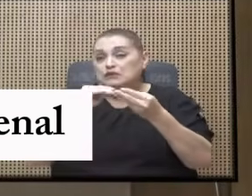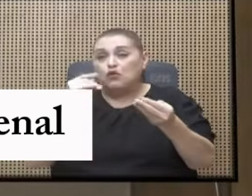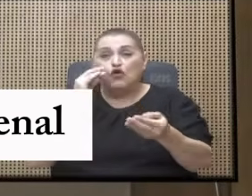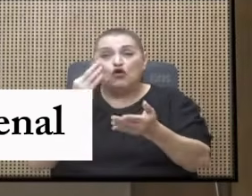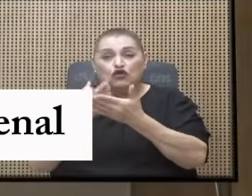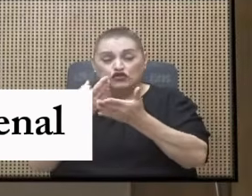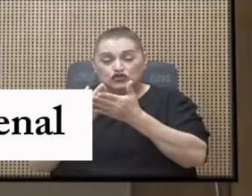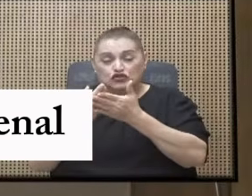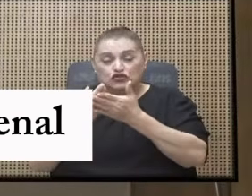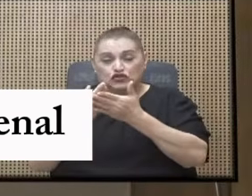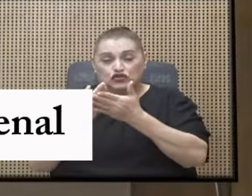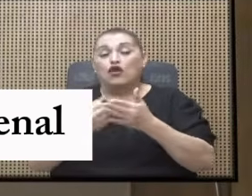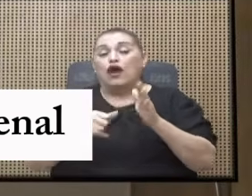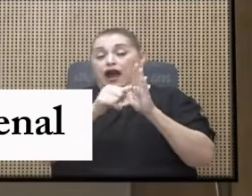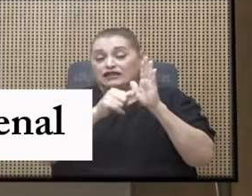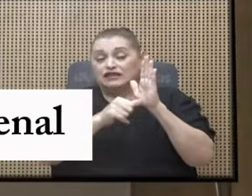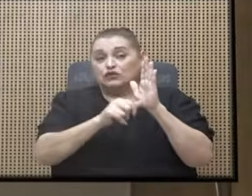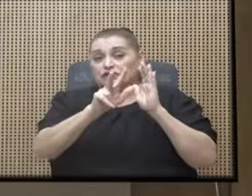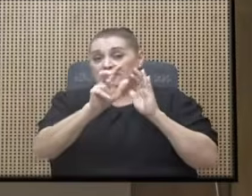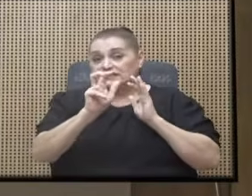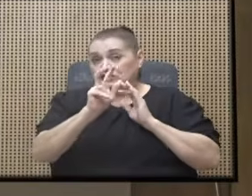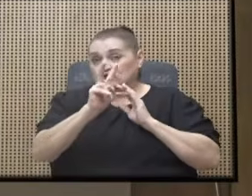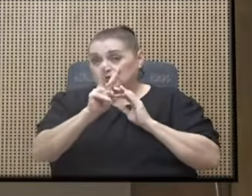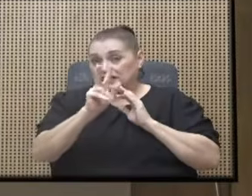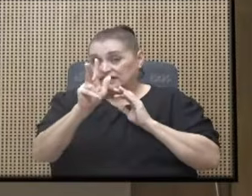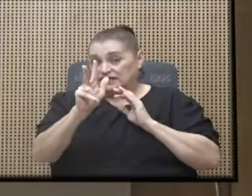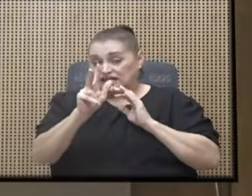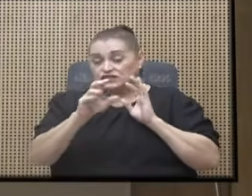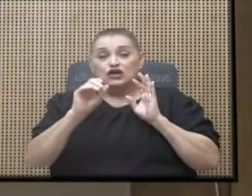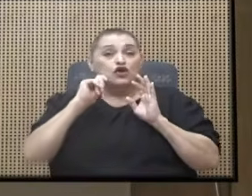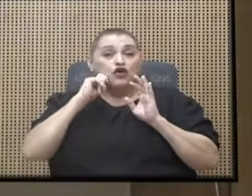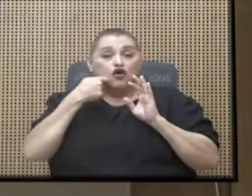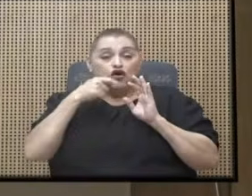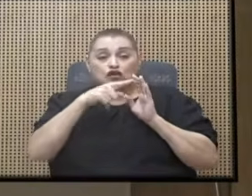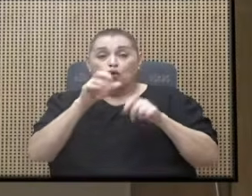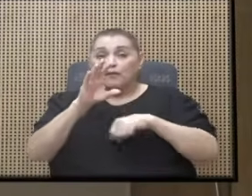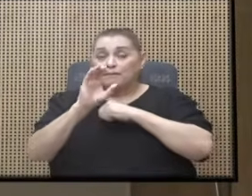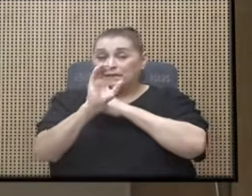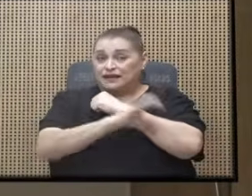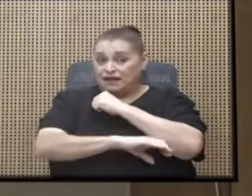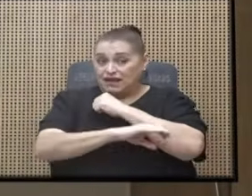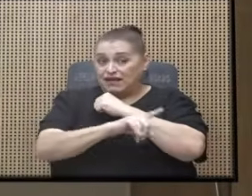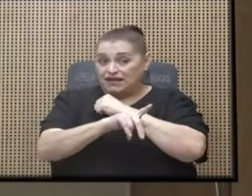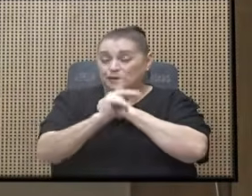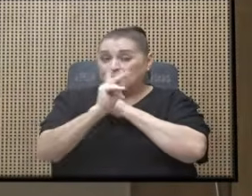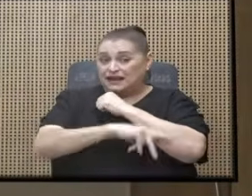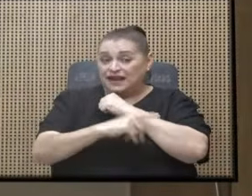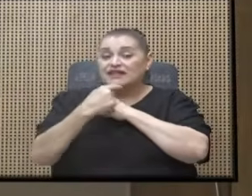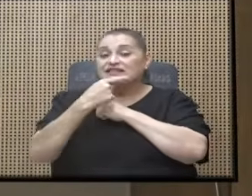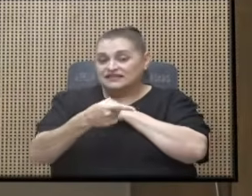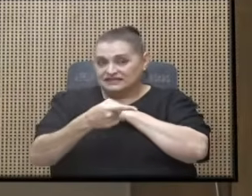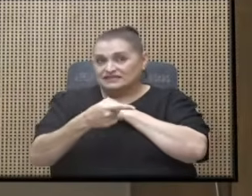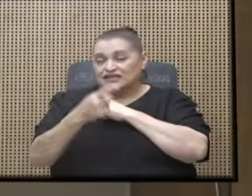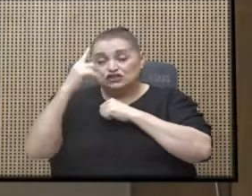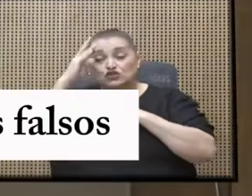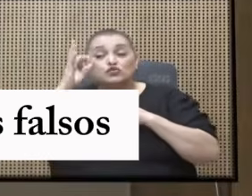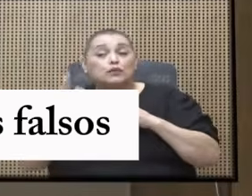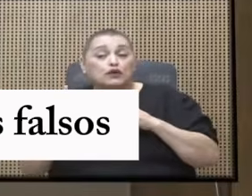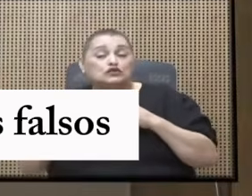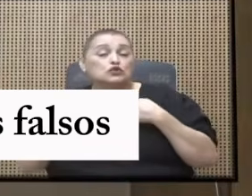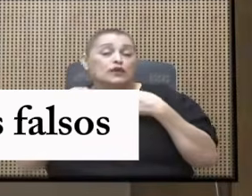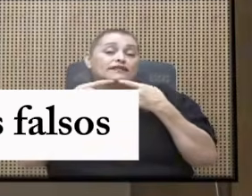artículo 323 del Código Penal, contempla el supuesto no solo de